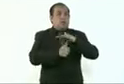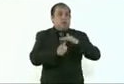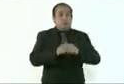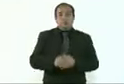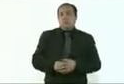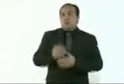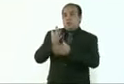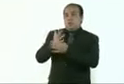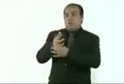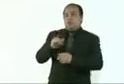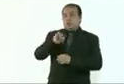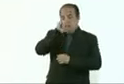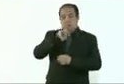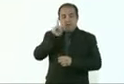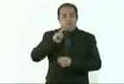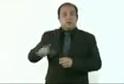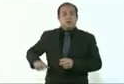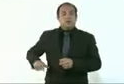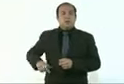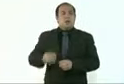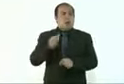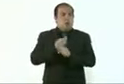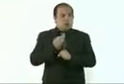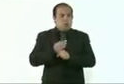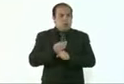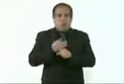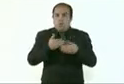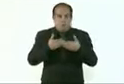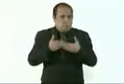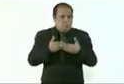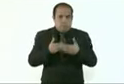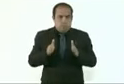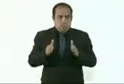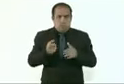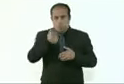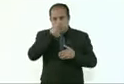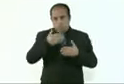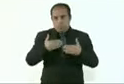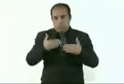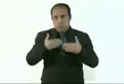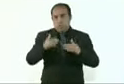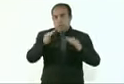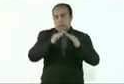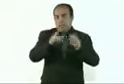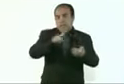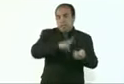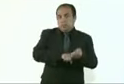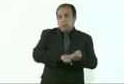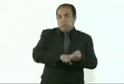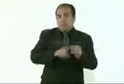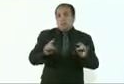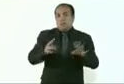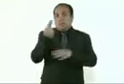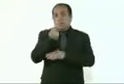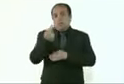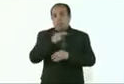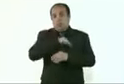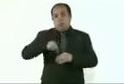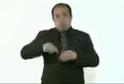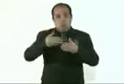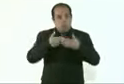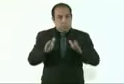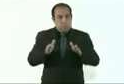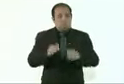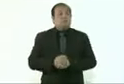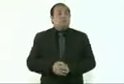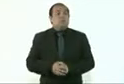señala también la jefa de gobierno. En este momento no está activado el oxígeno en domicilio. Si se requiriera, lo activaríamos. Hasta